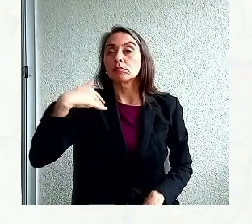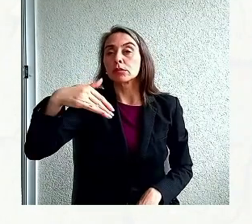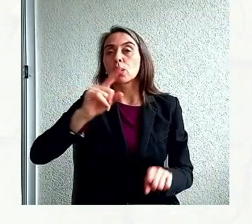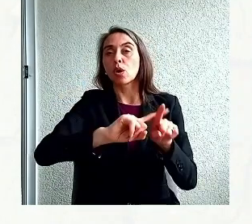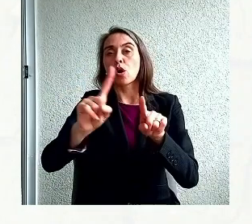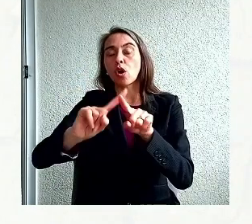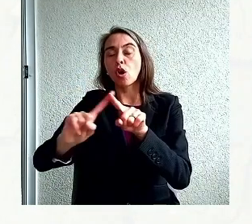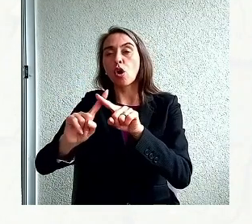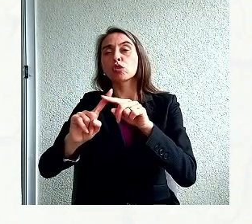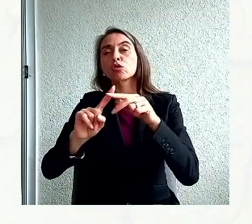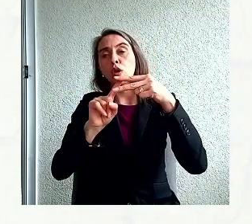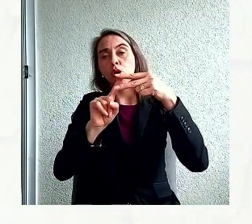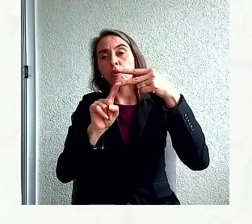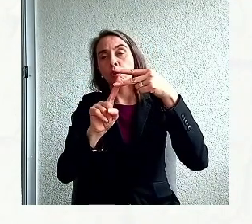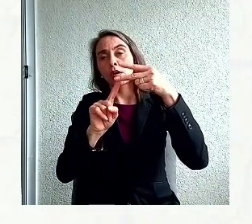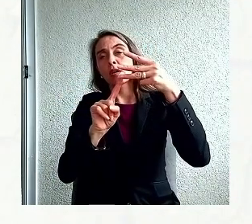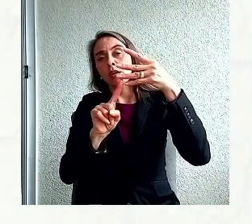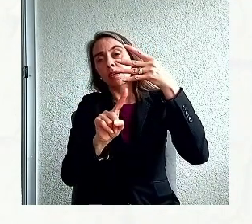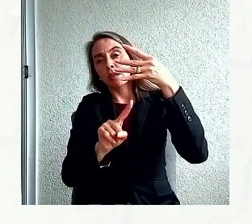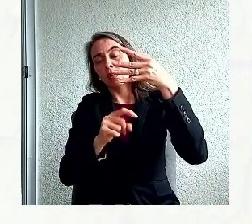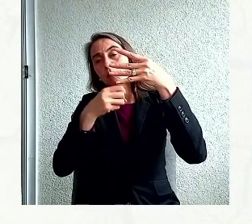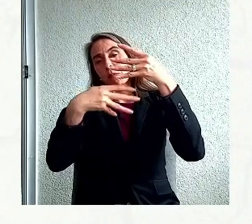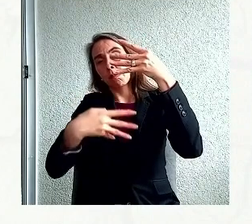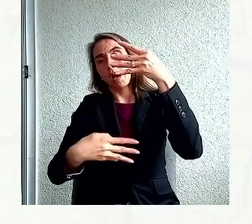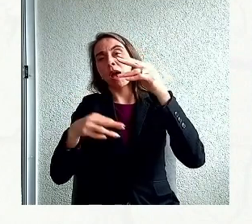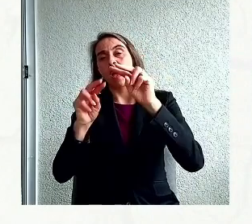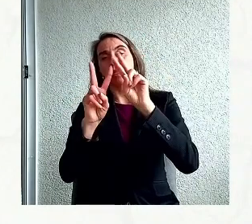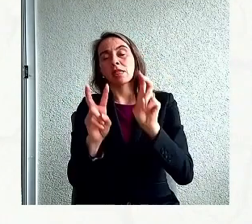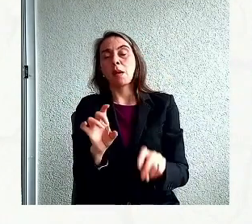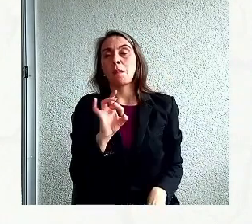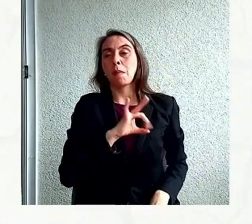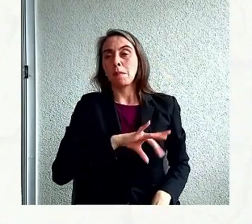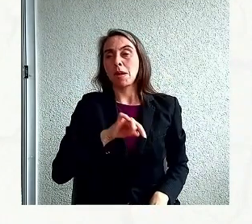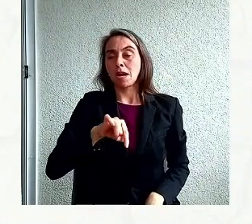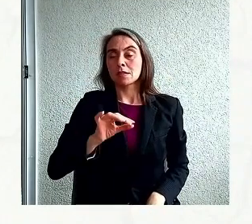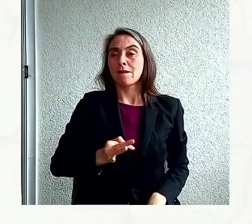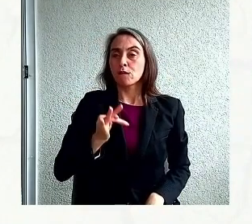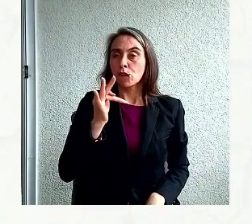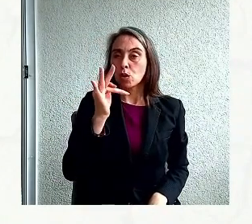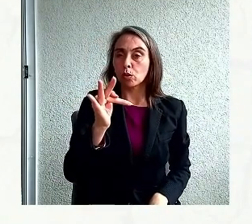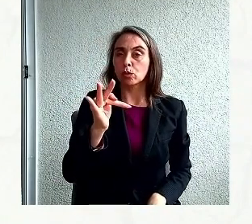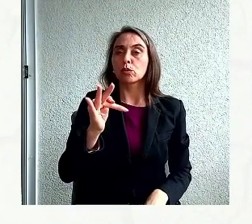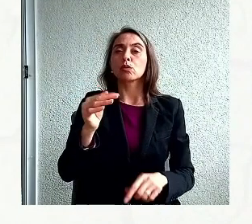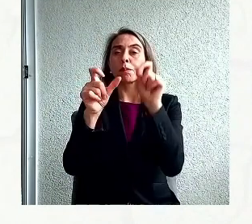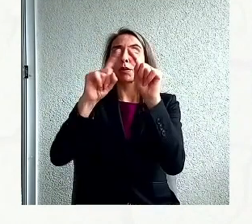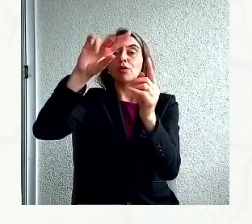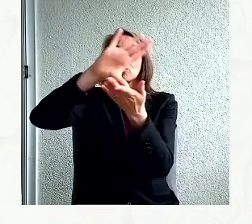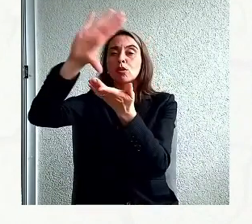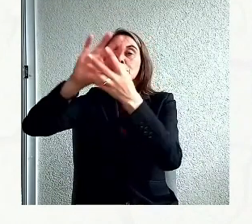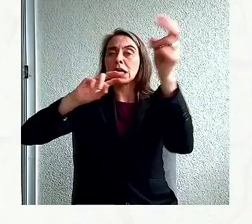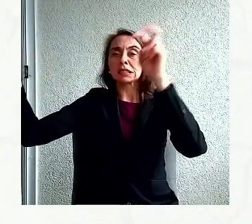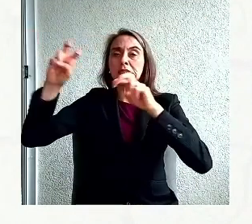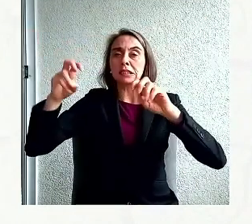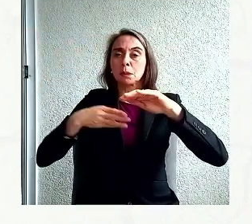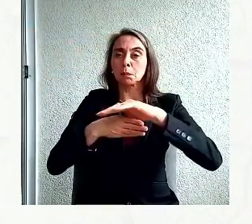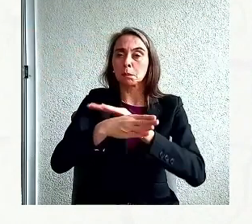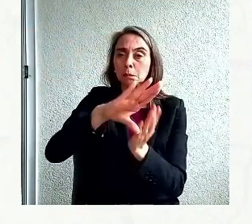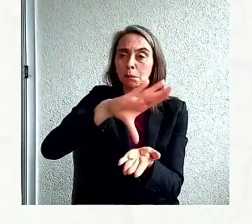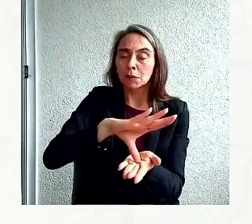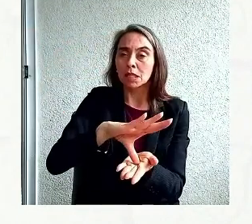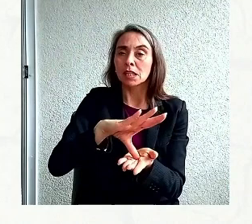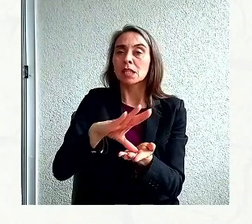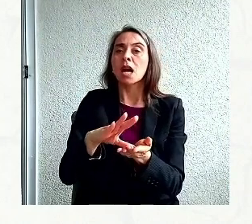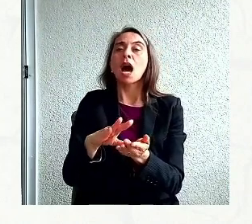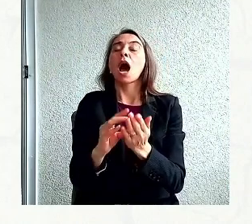también, las migraciones, la inestabilidad, y algo que puse ahí abajo que era también el clima en